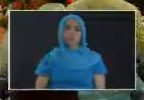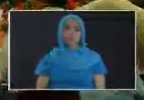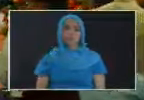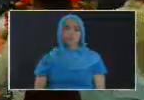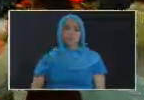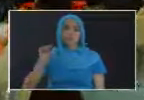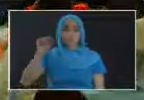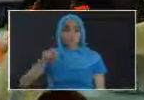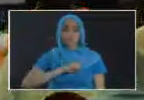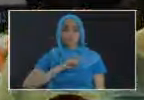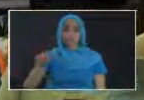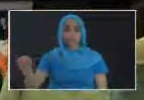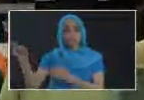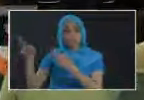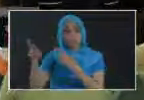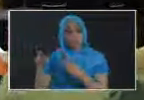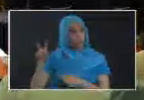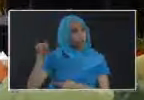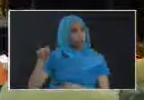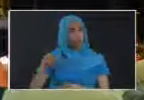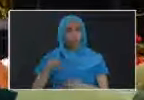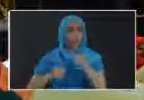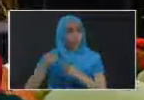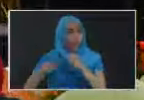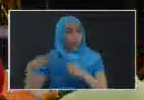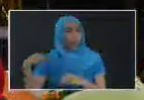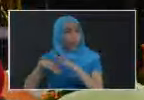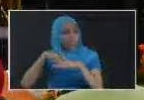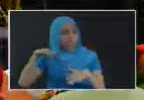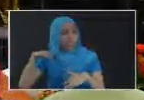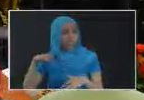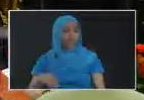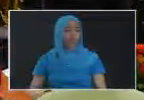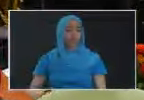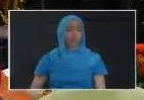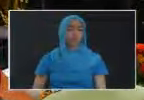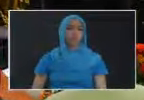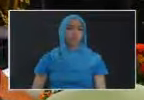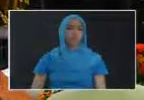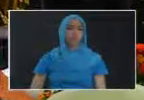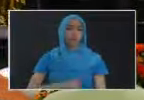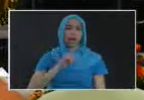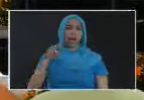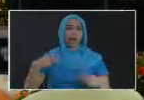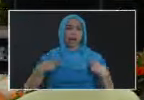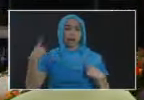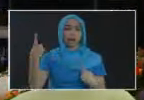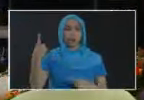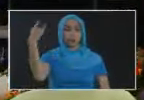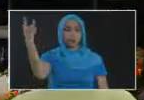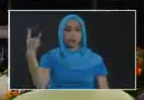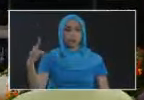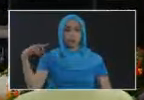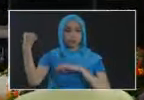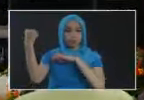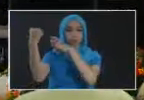Si está recibiendo, hermano, no se apresure a salir de la presencia del Señor. Hay una unción poderosa en este